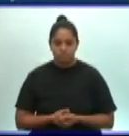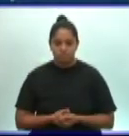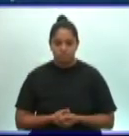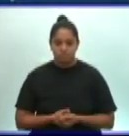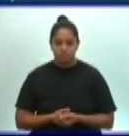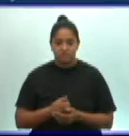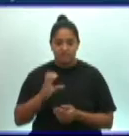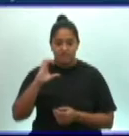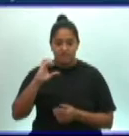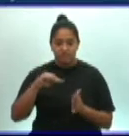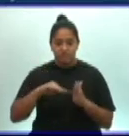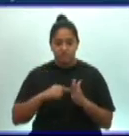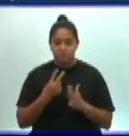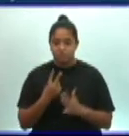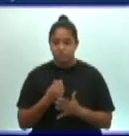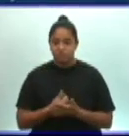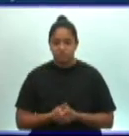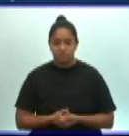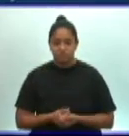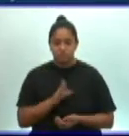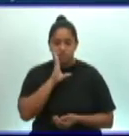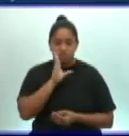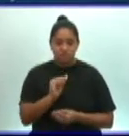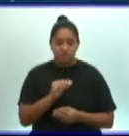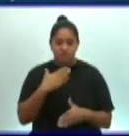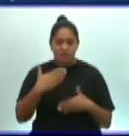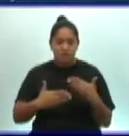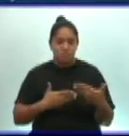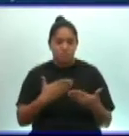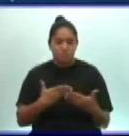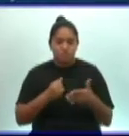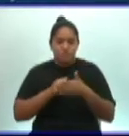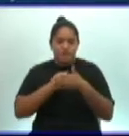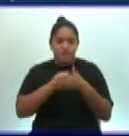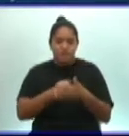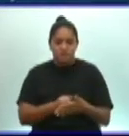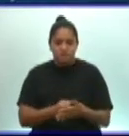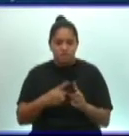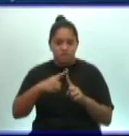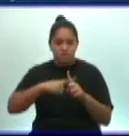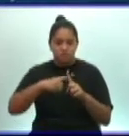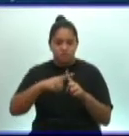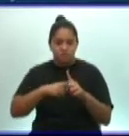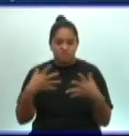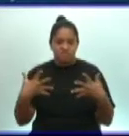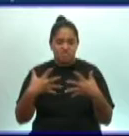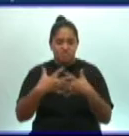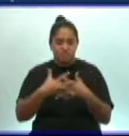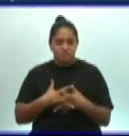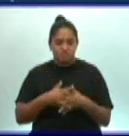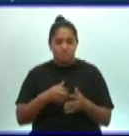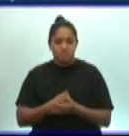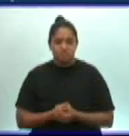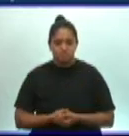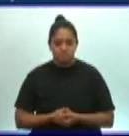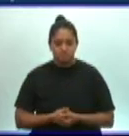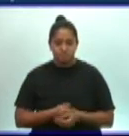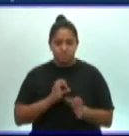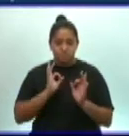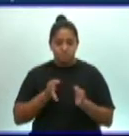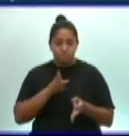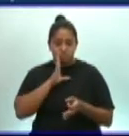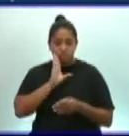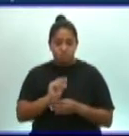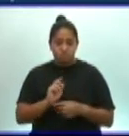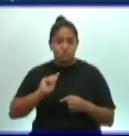En el C2 nos pedían el proceso en el que la presión y la temperatura son directamente proporcionales. Por supuesto que ya hemos dicho